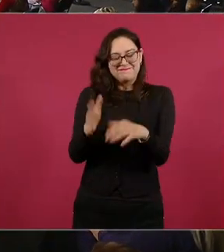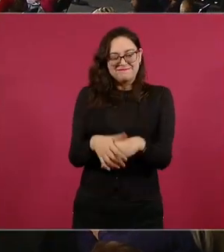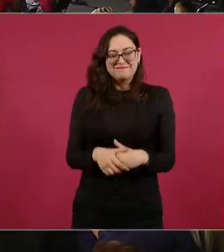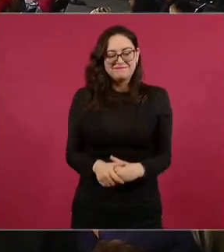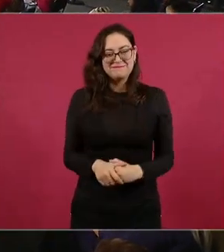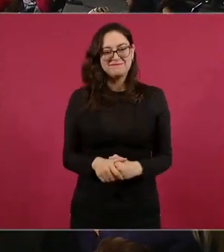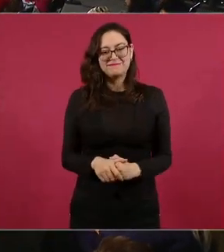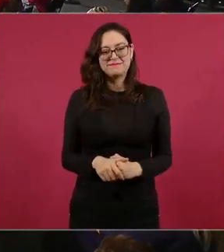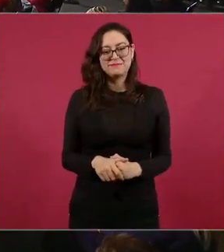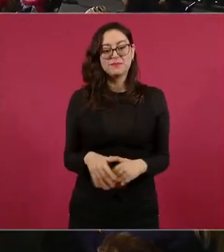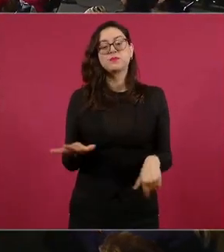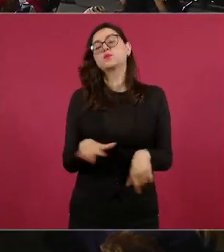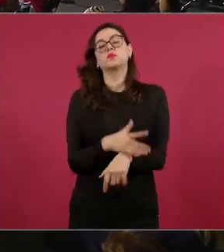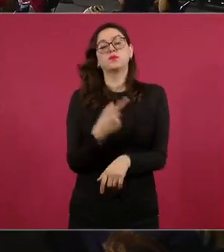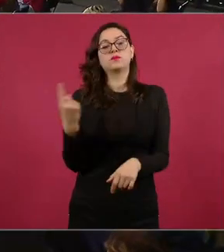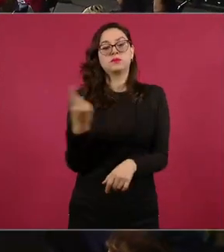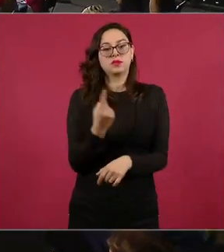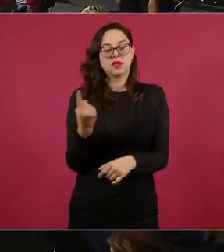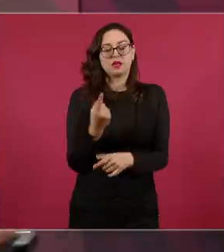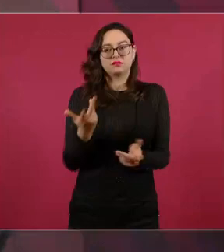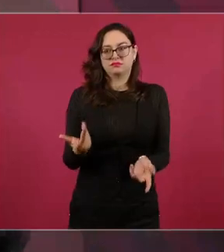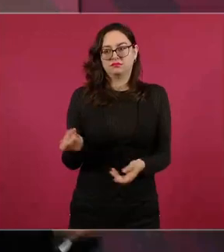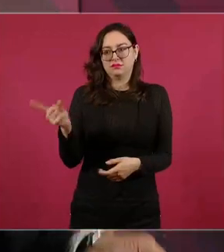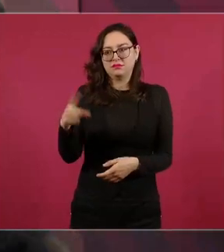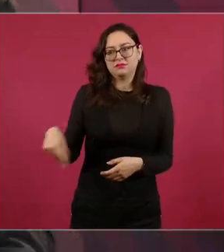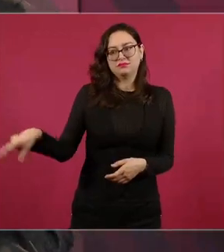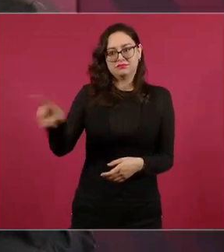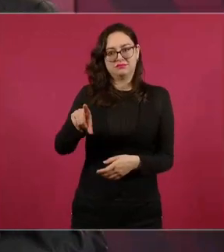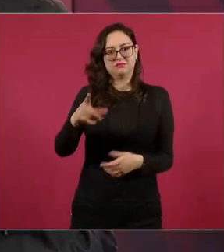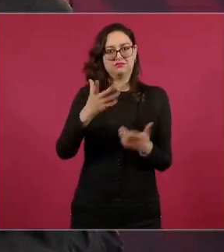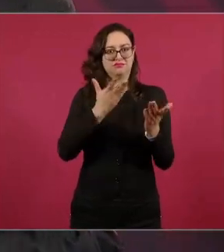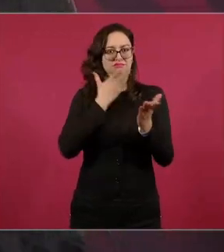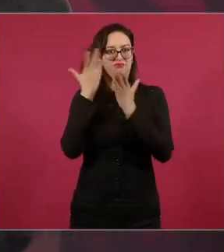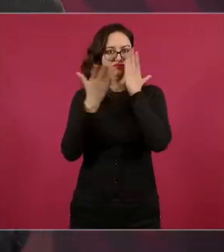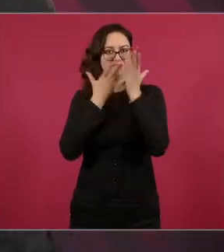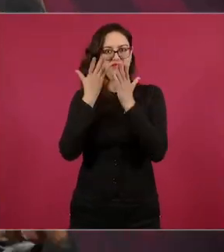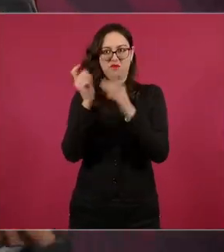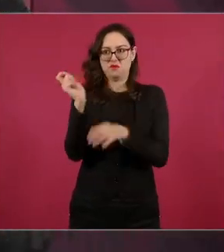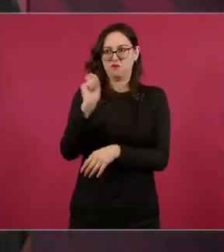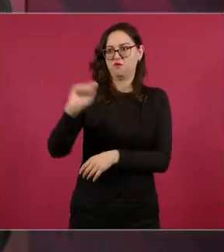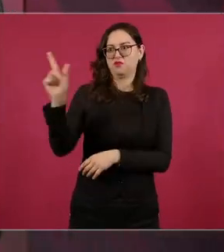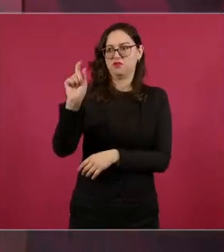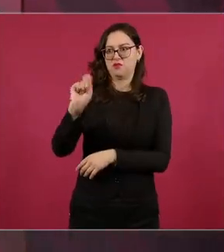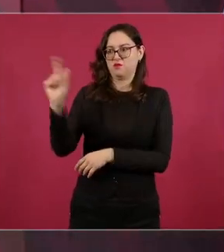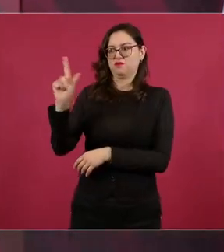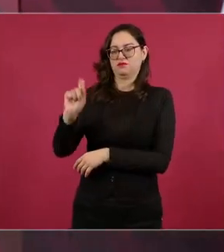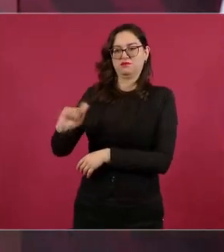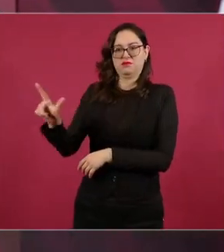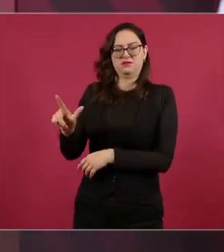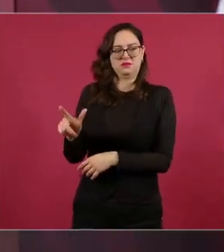porque iban a tener competencia, o sea, iban a haber muchos cardiólogos,